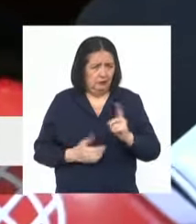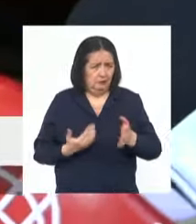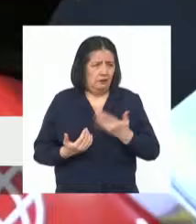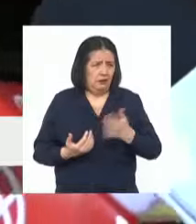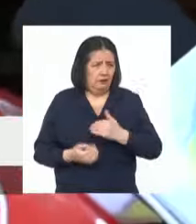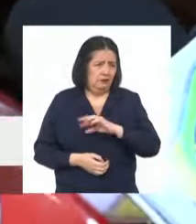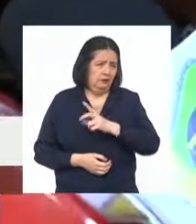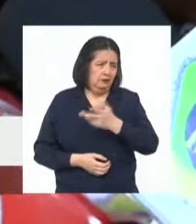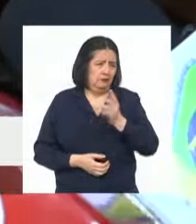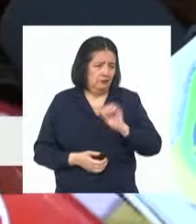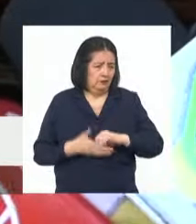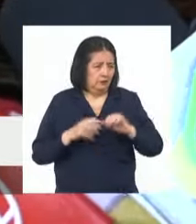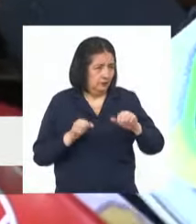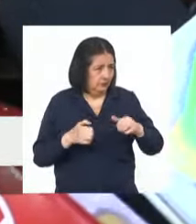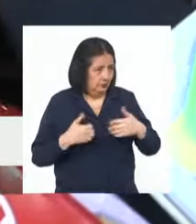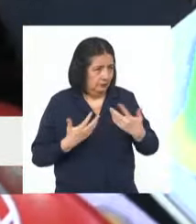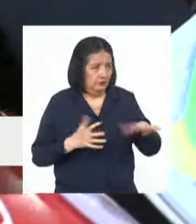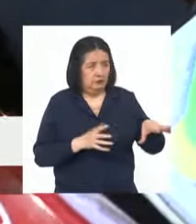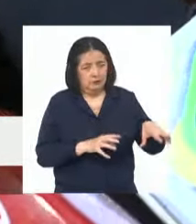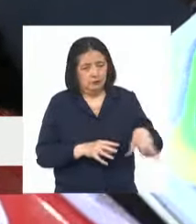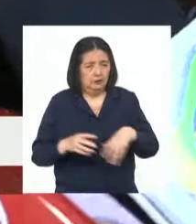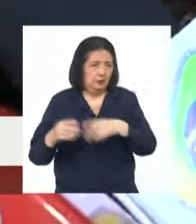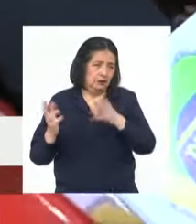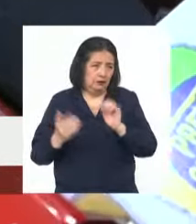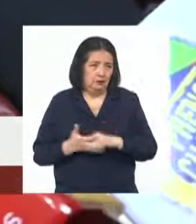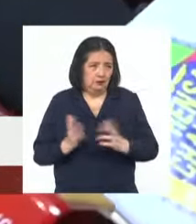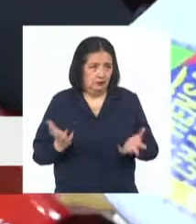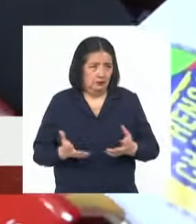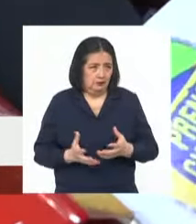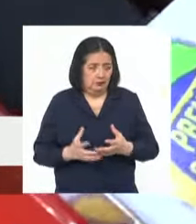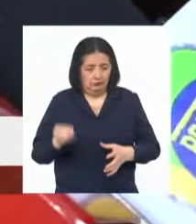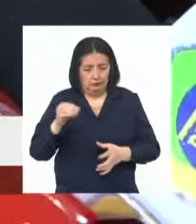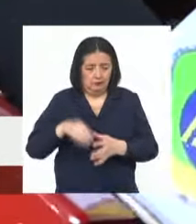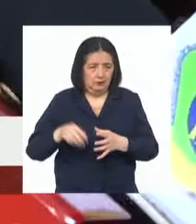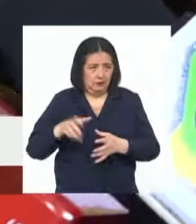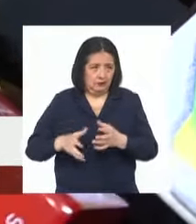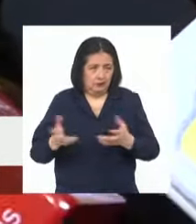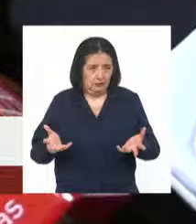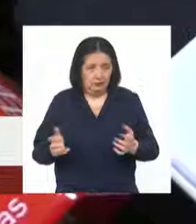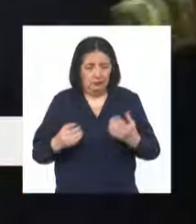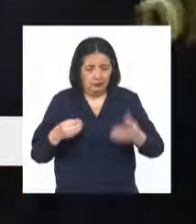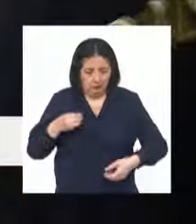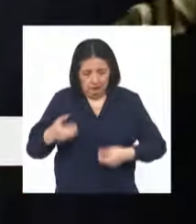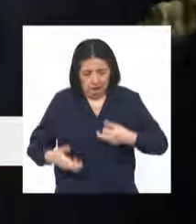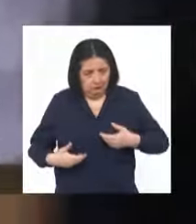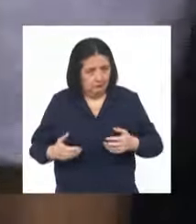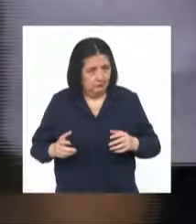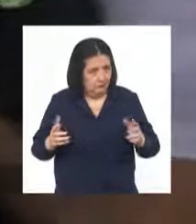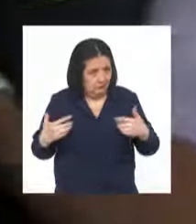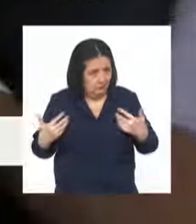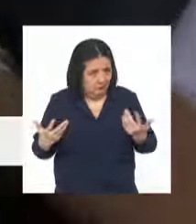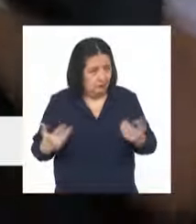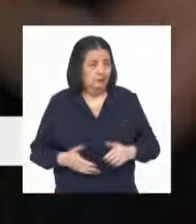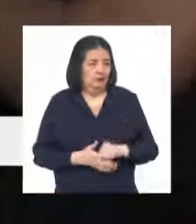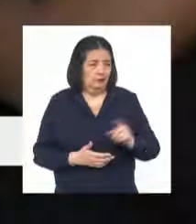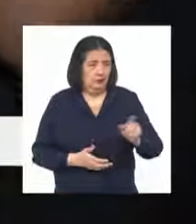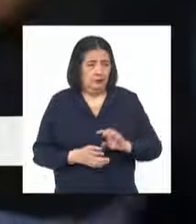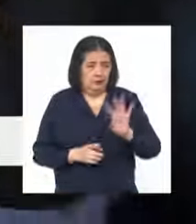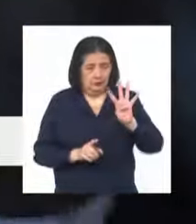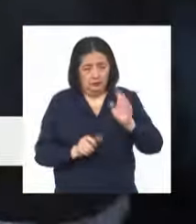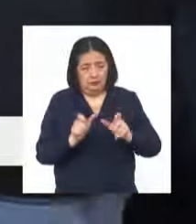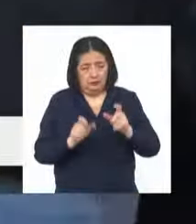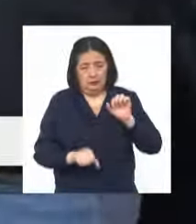pues. No es tan fácil que podamos salir y meter gran cantidad dentro de nuestras prendas de vestir. Los cuatro intervenidos en